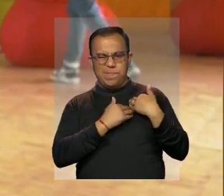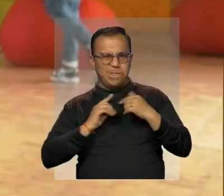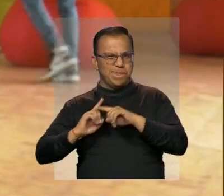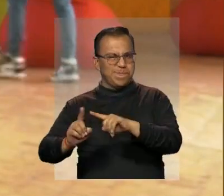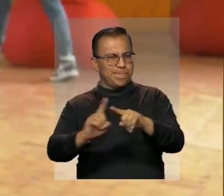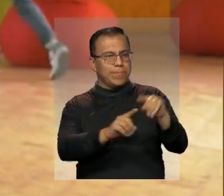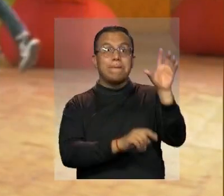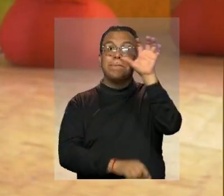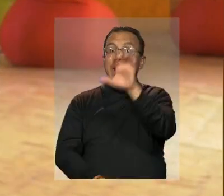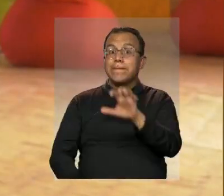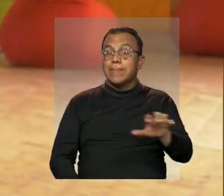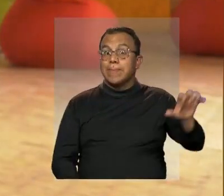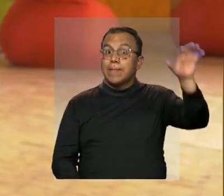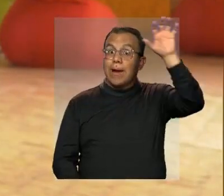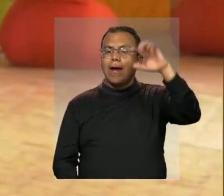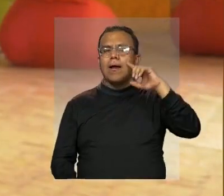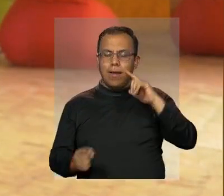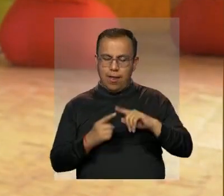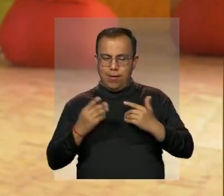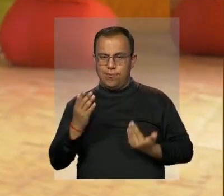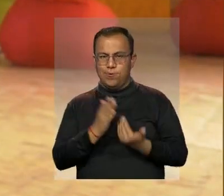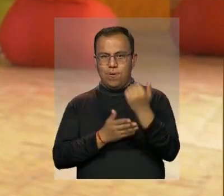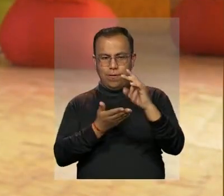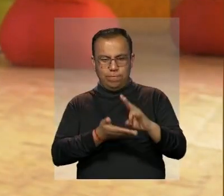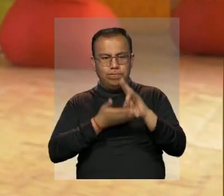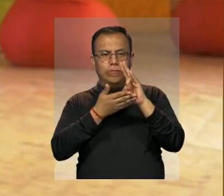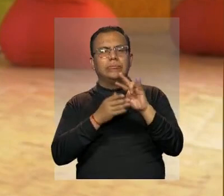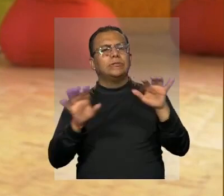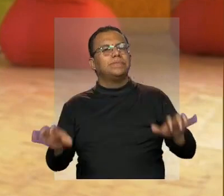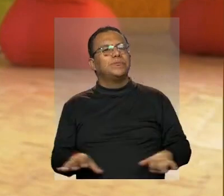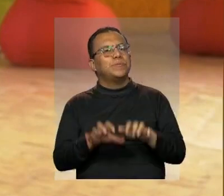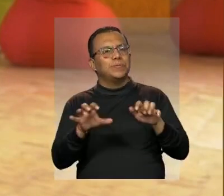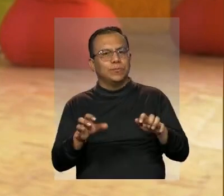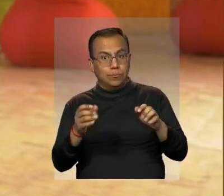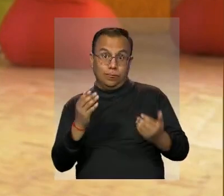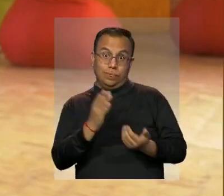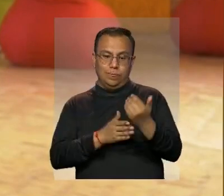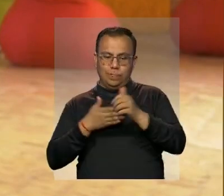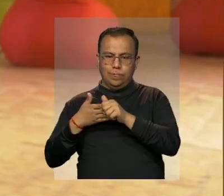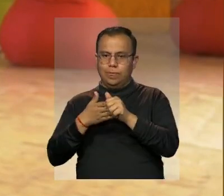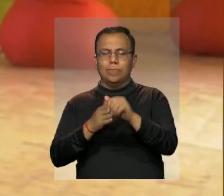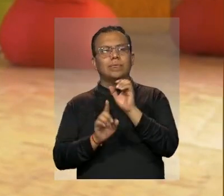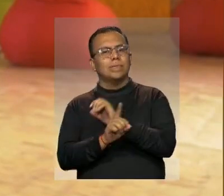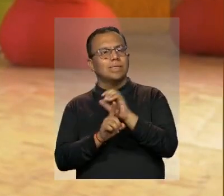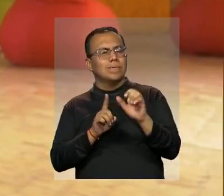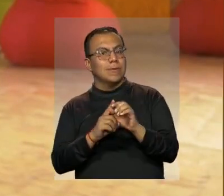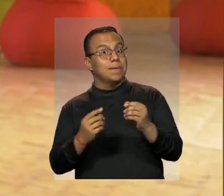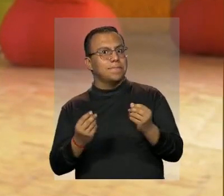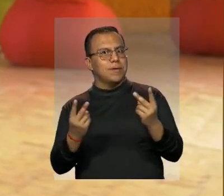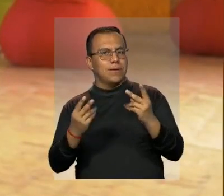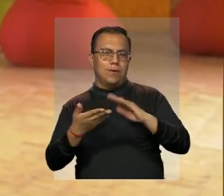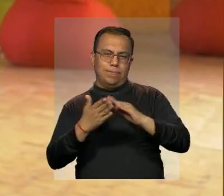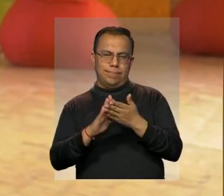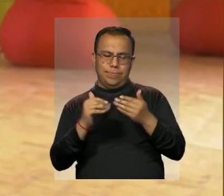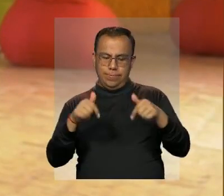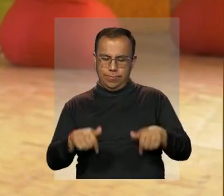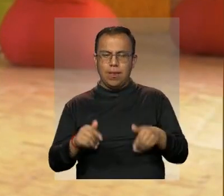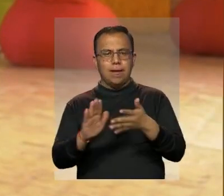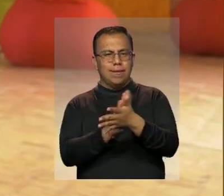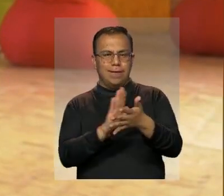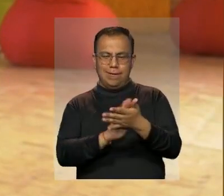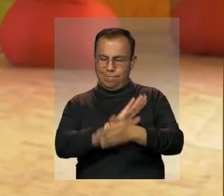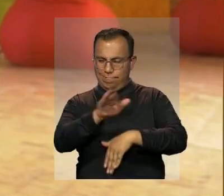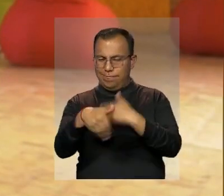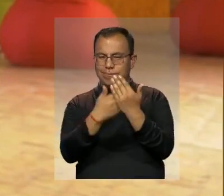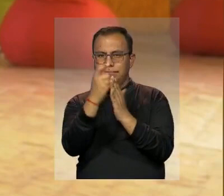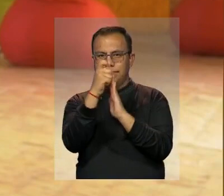distintos países con el fin de construir un modelo de acción que marque el rumbo de la cultura viva comunitaria. Aquí les cuento todos